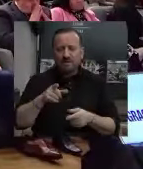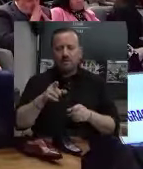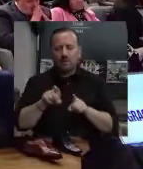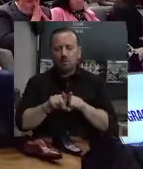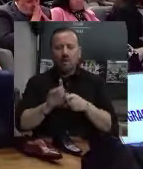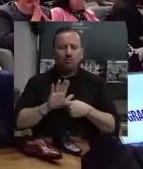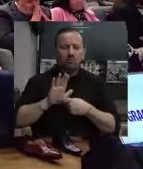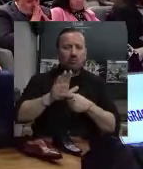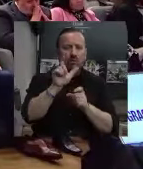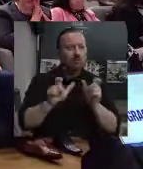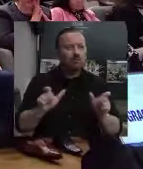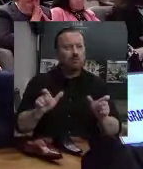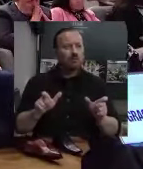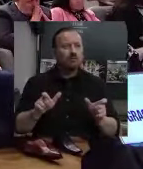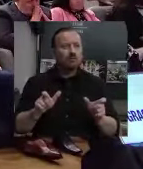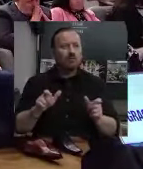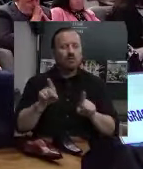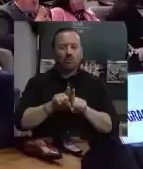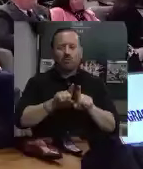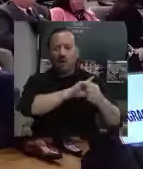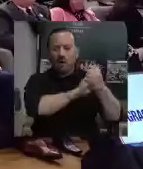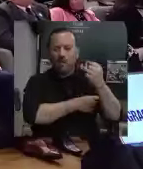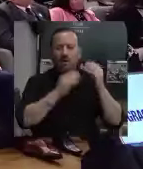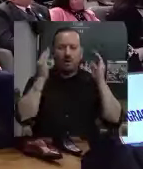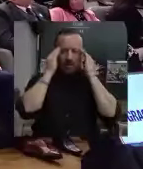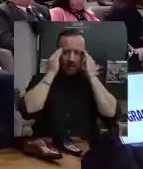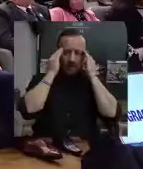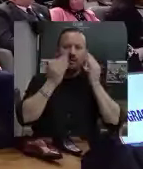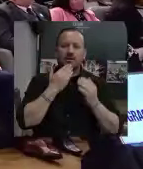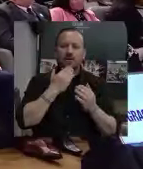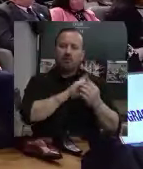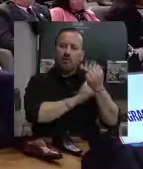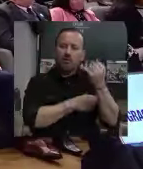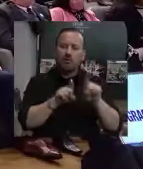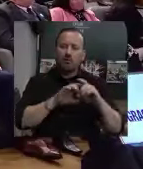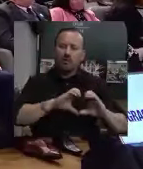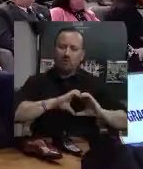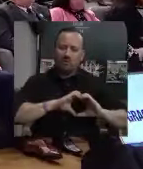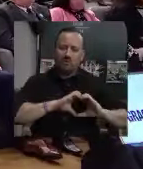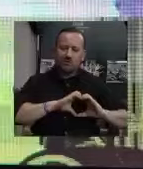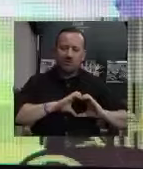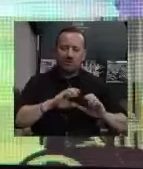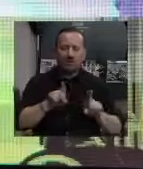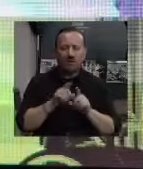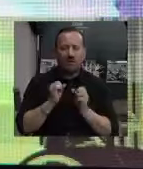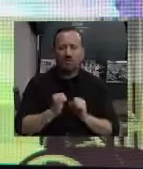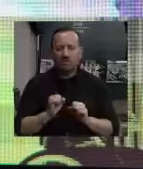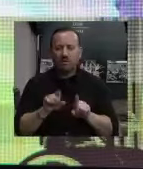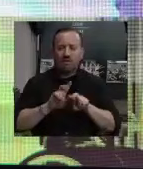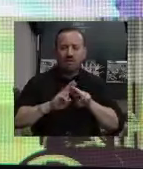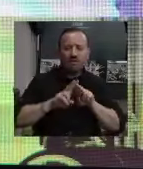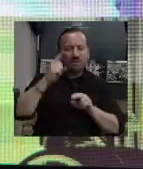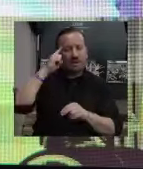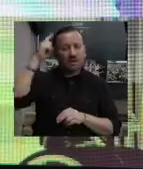demostrarle a la gente en el poder de la mente pero en la fuerza del corazón en la capacidad de generar